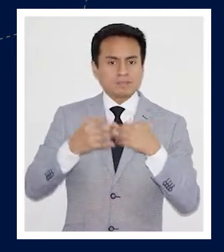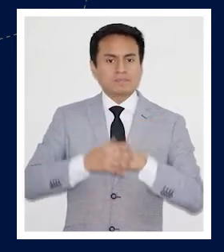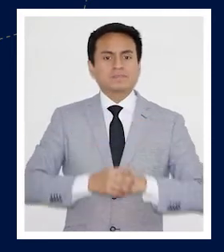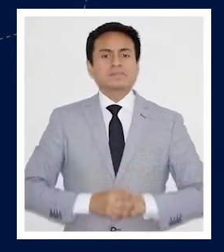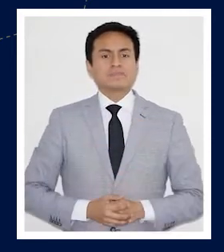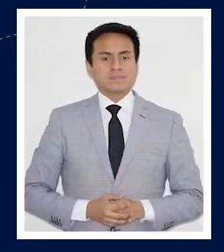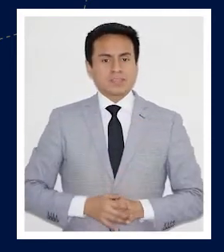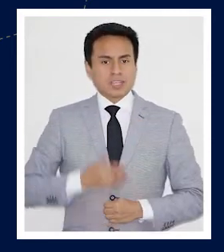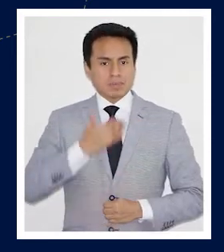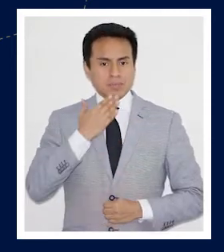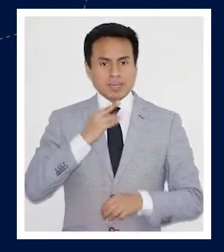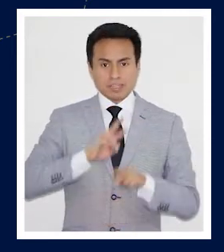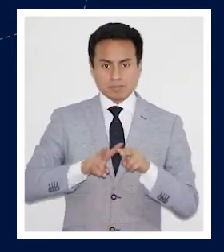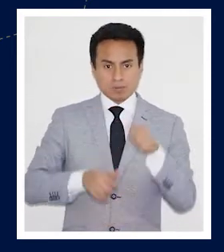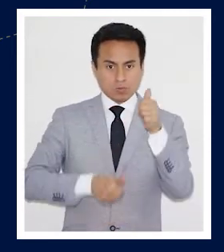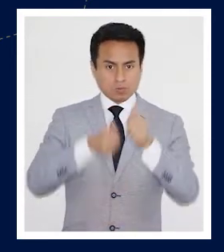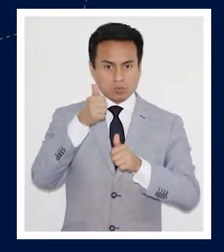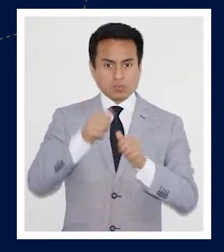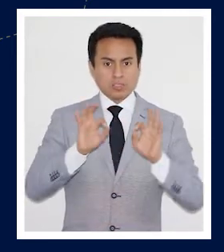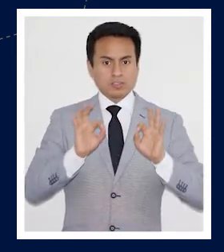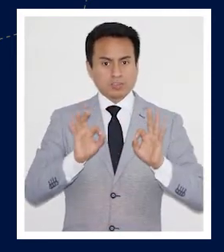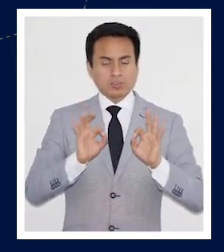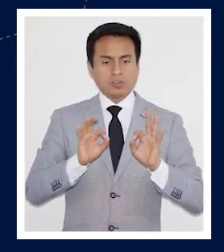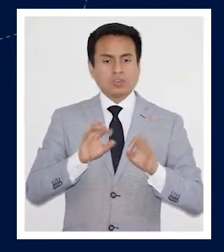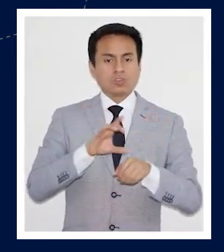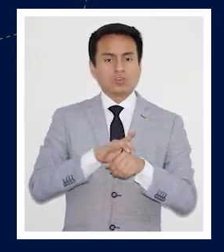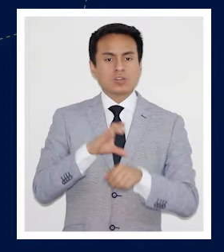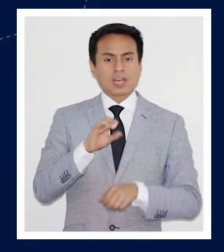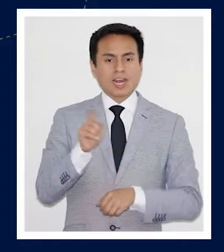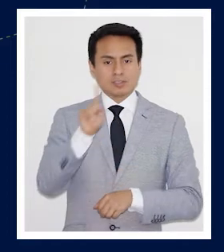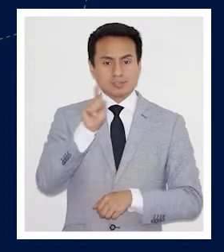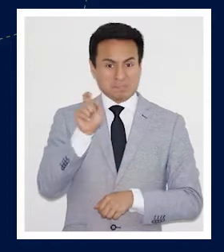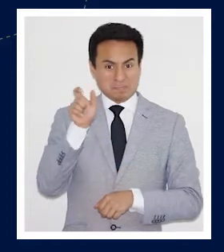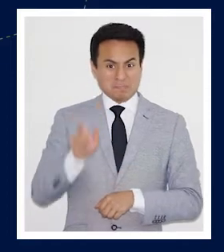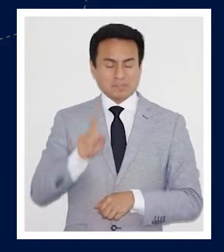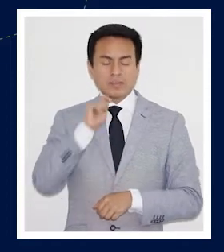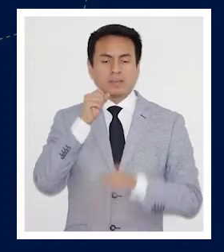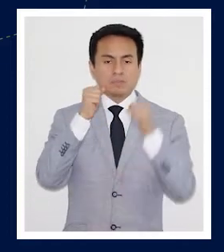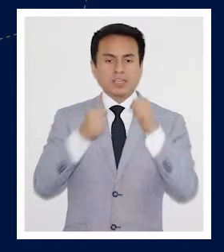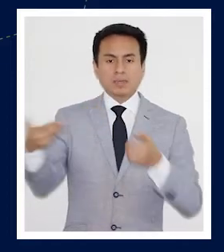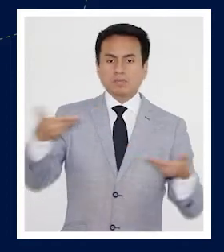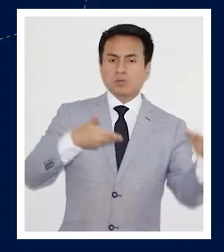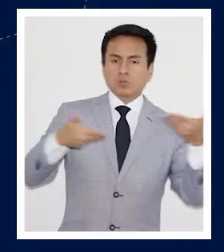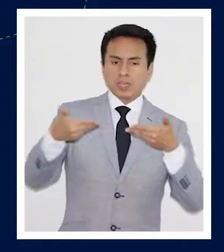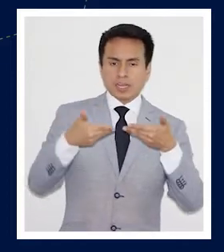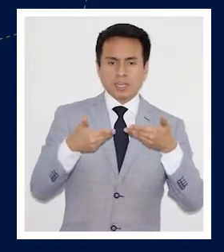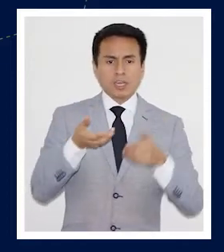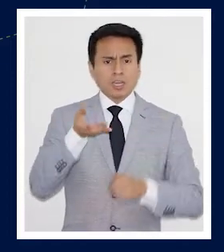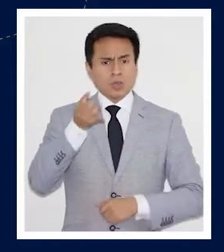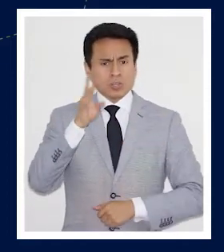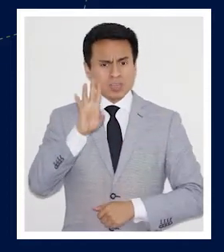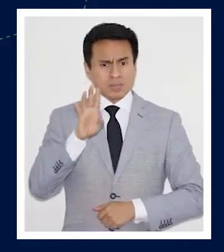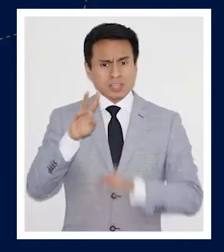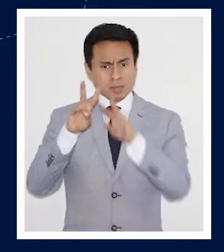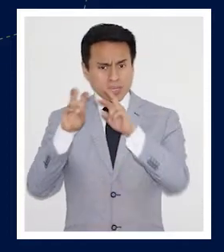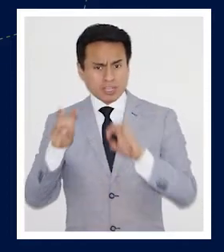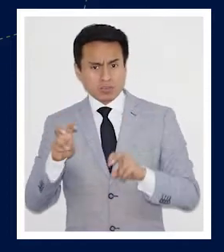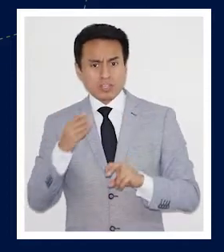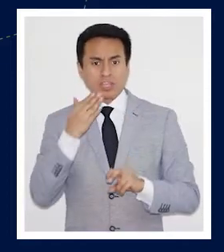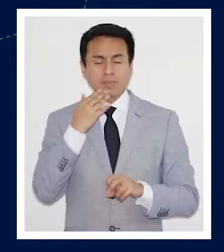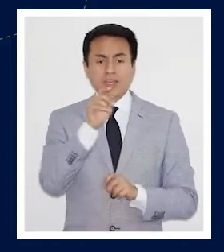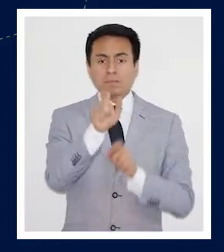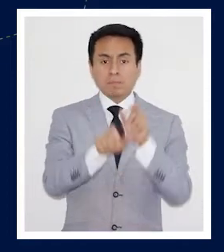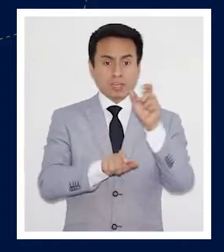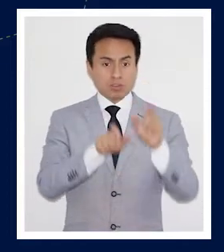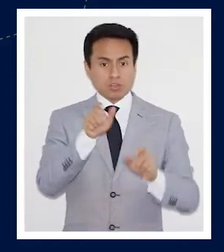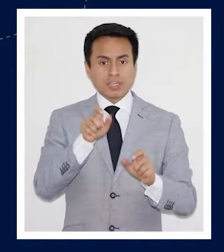formal. También llevamos a cabo el concurso de distinción Dr. Carlos Ibar, donde pueden postular no solamente peritos,